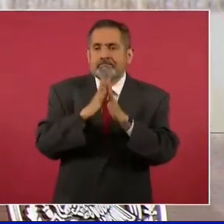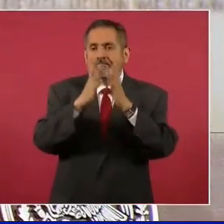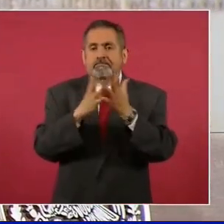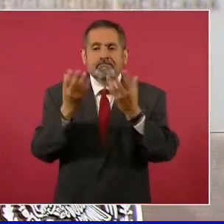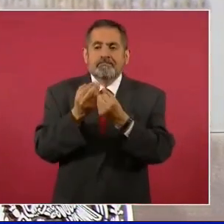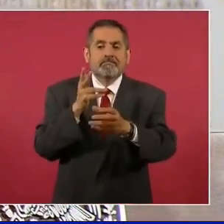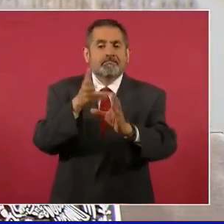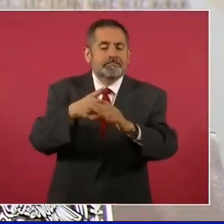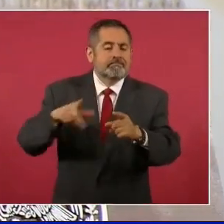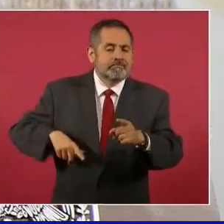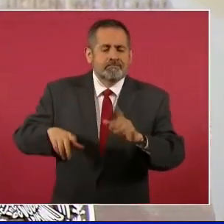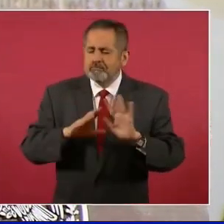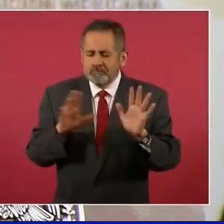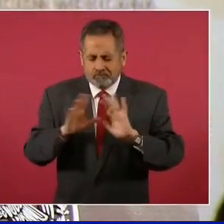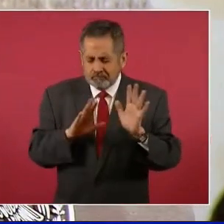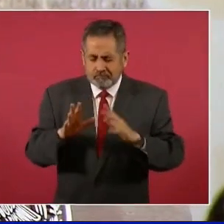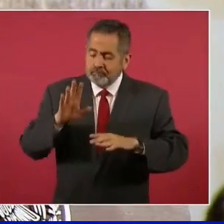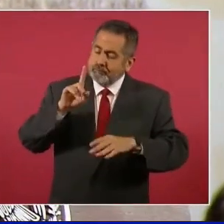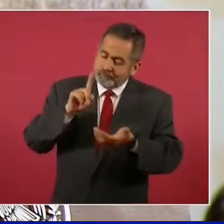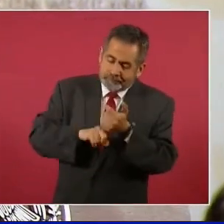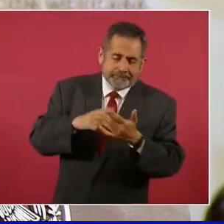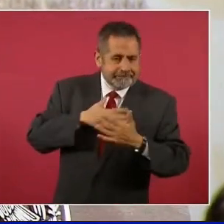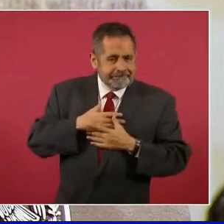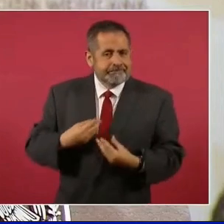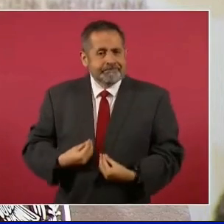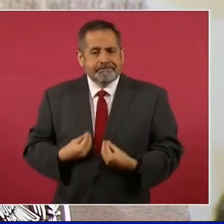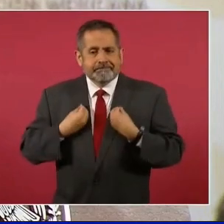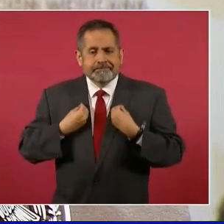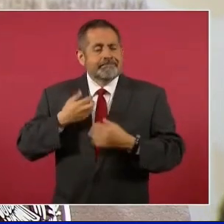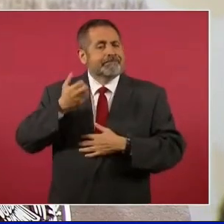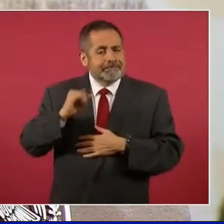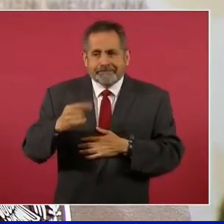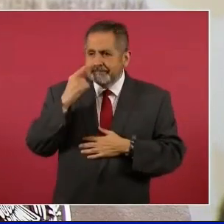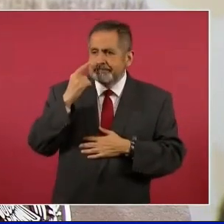participación ciudadana y política.